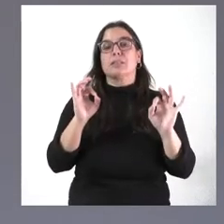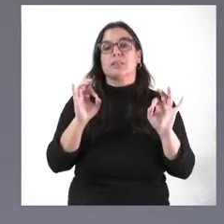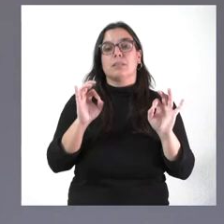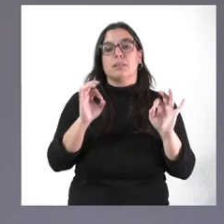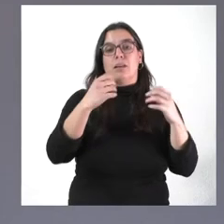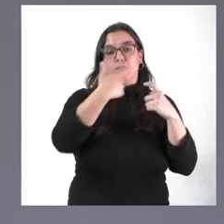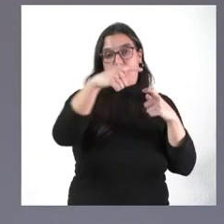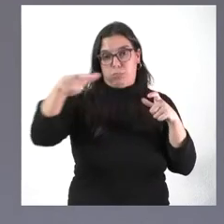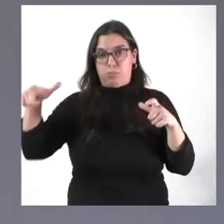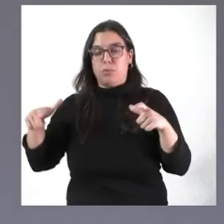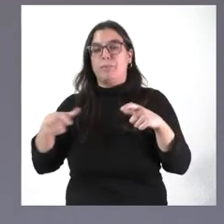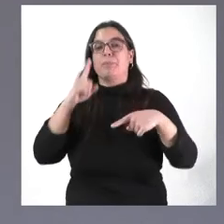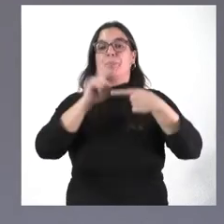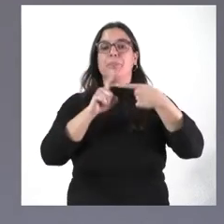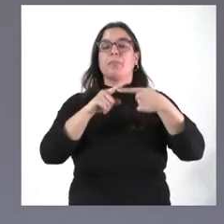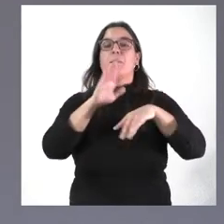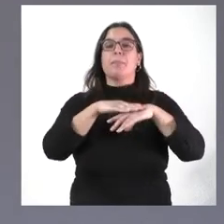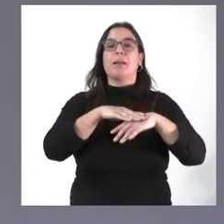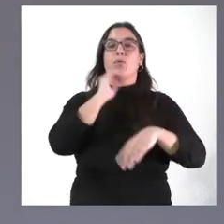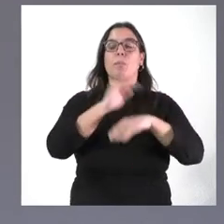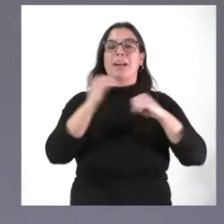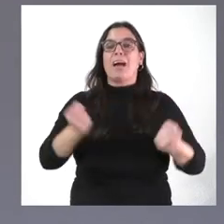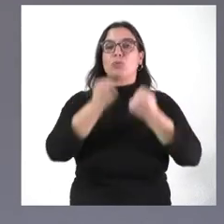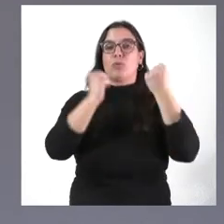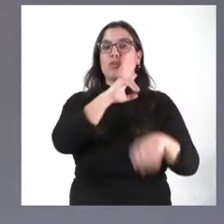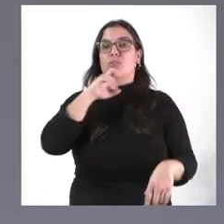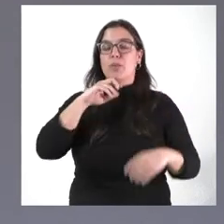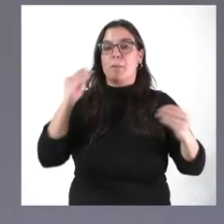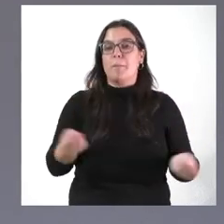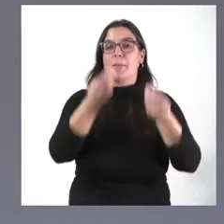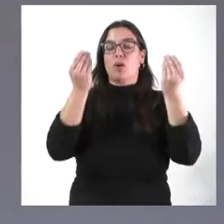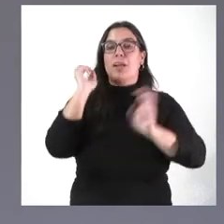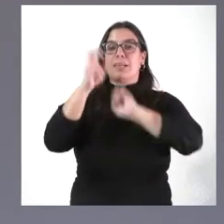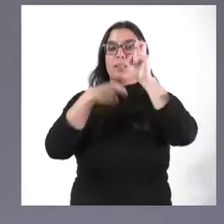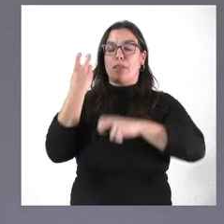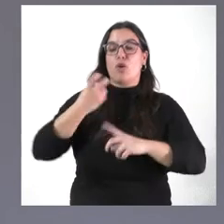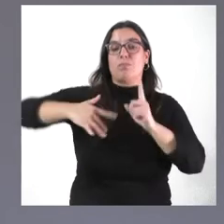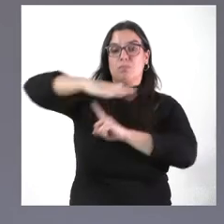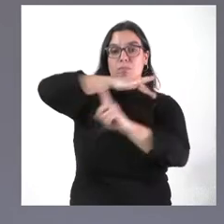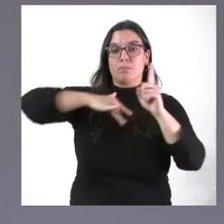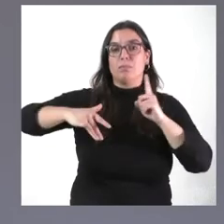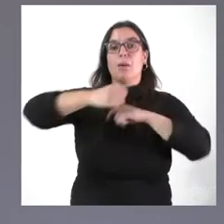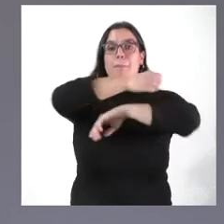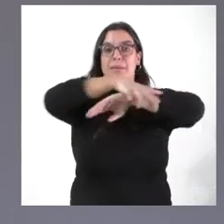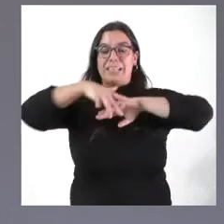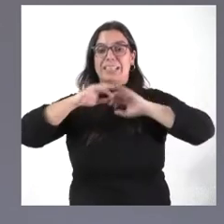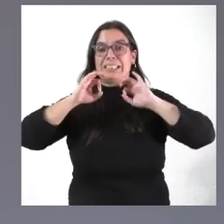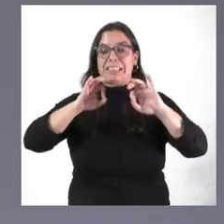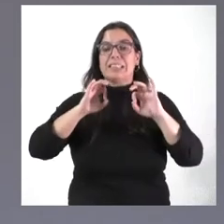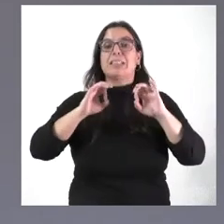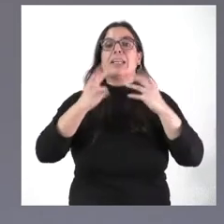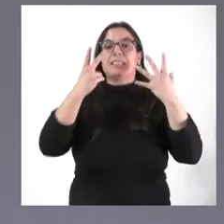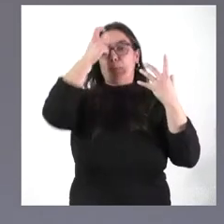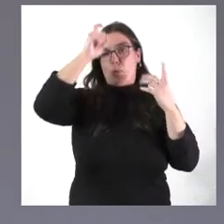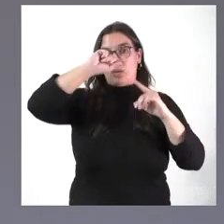partidas que voy a enumerar para ejecutar actuaciones de conservación Mejora y restauración de ecosistemas mediterráneos en siete municipios de Salamanca